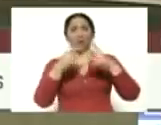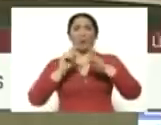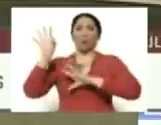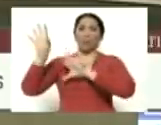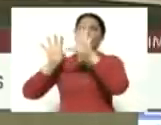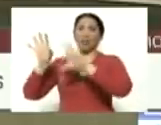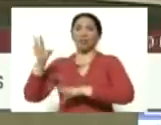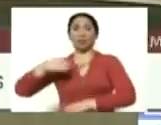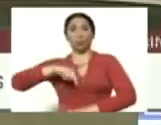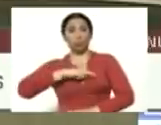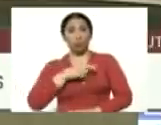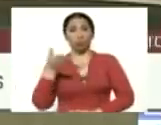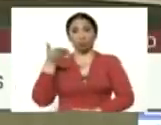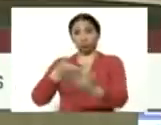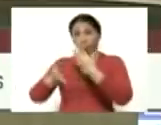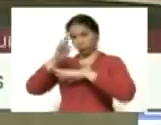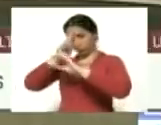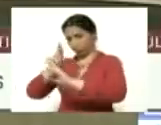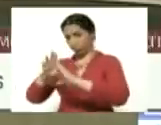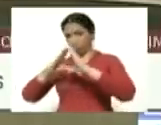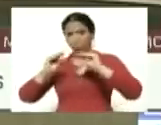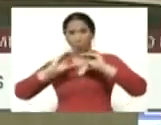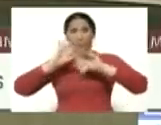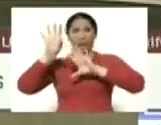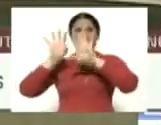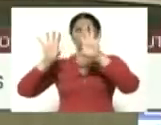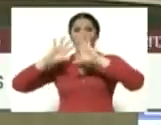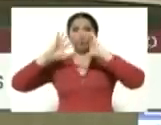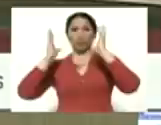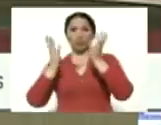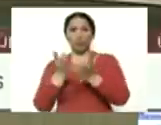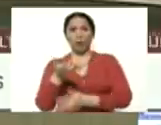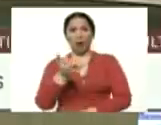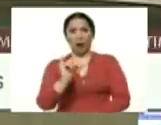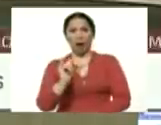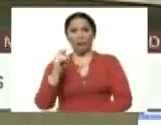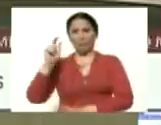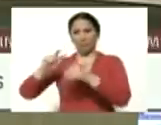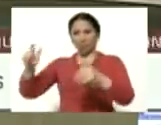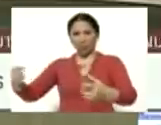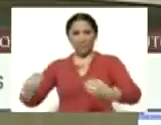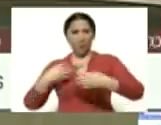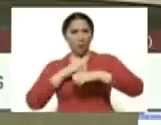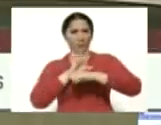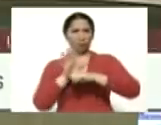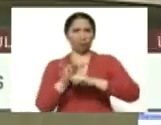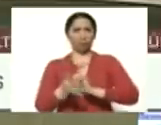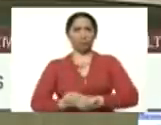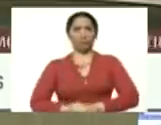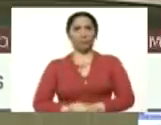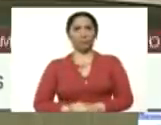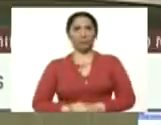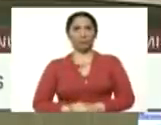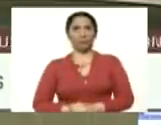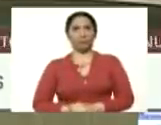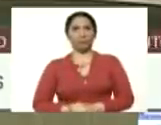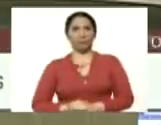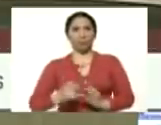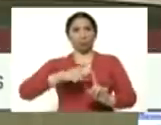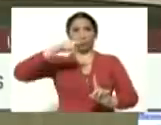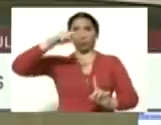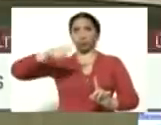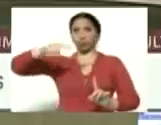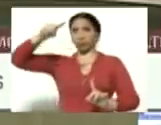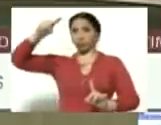Nosotros nos hacemos solidarios con todos los países del mundo que presentan casos de infección por COVID-19 y curvas